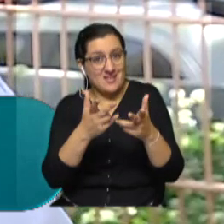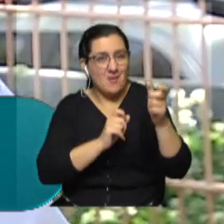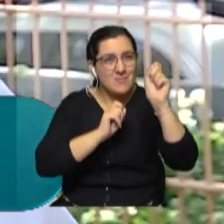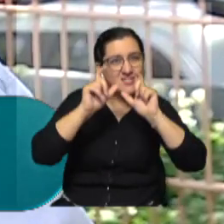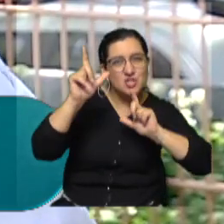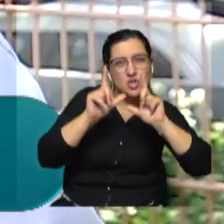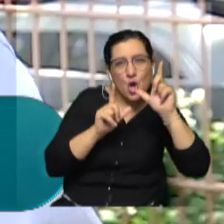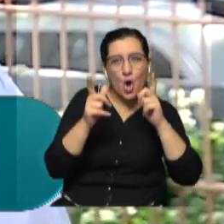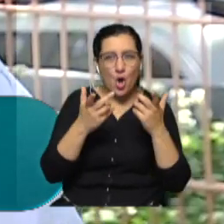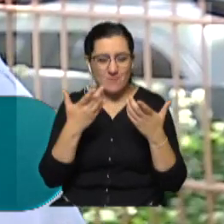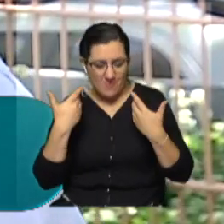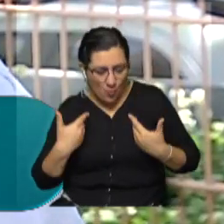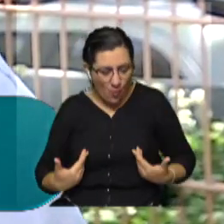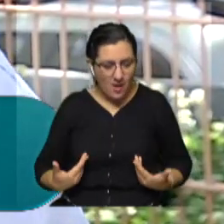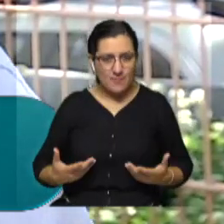incluso el lenguaje